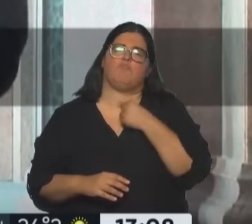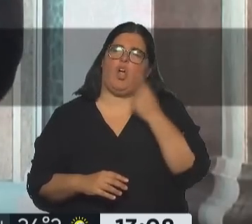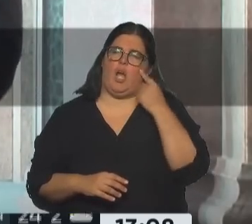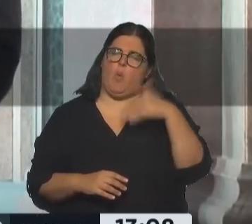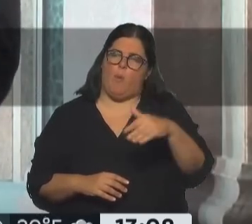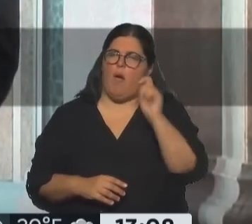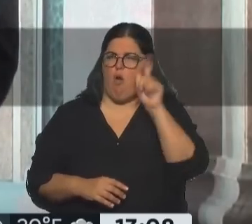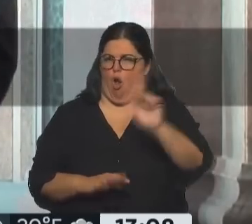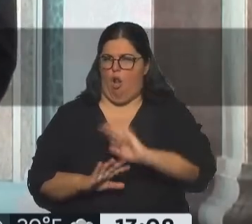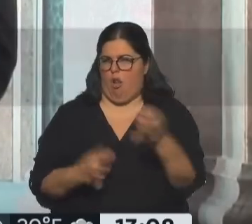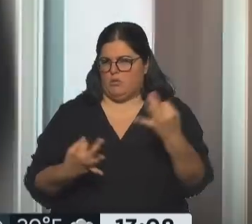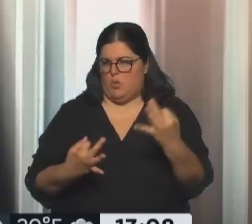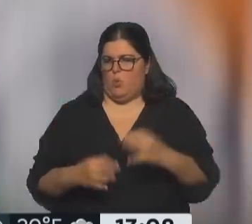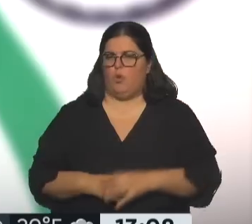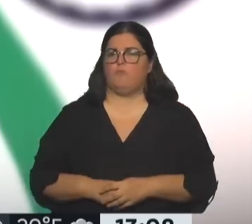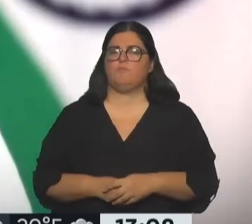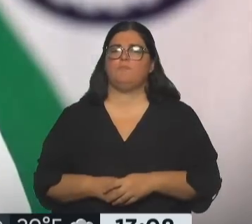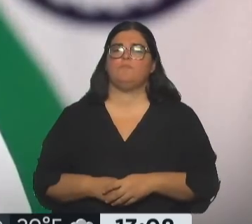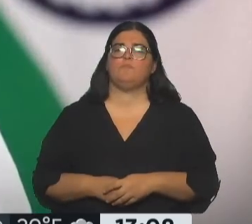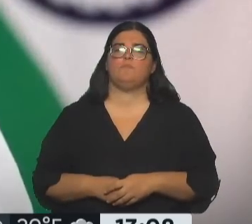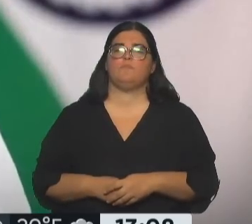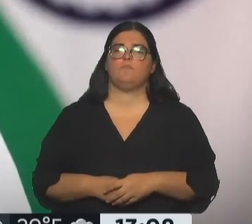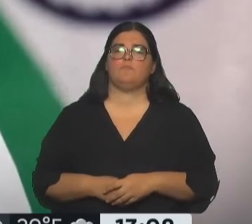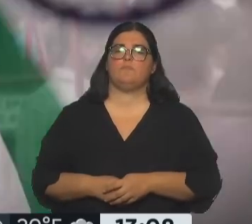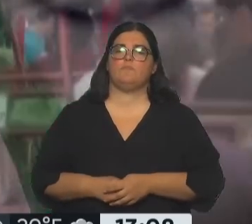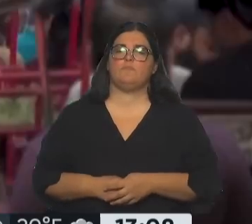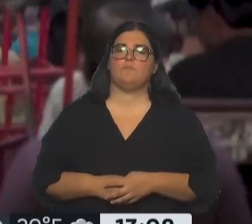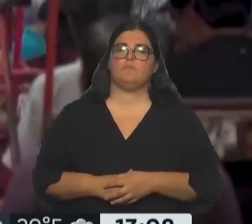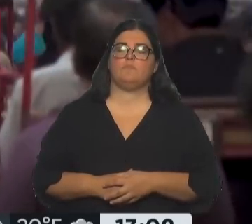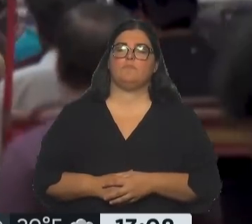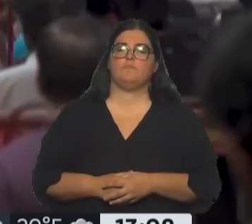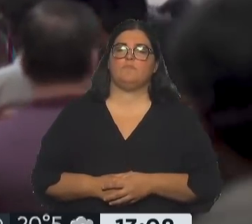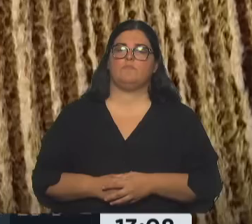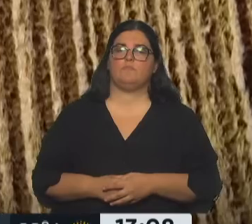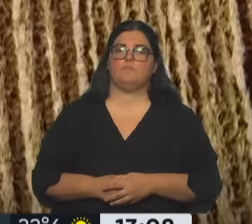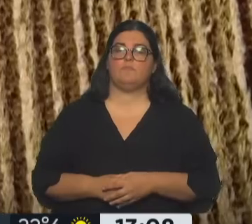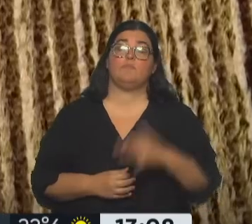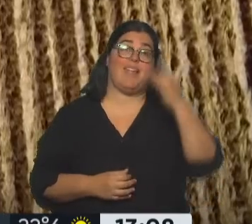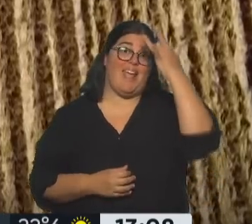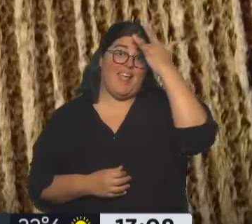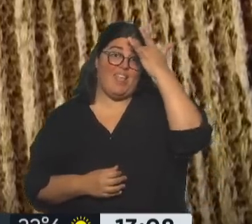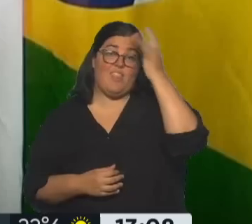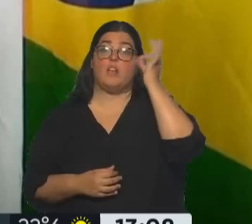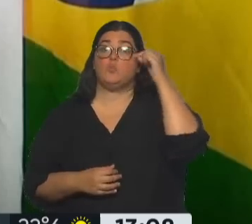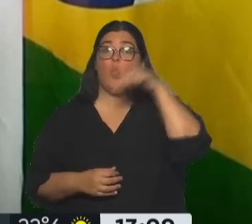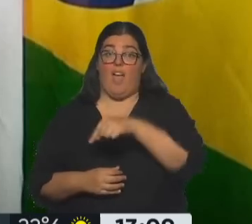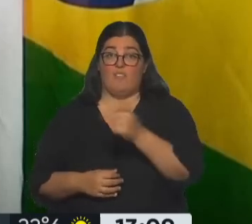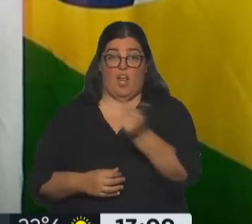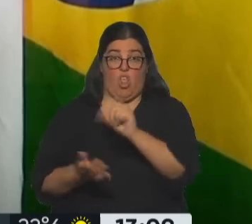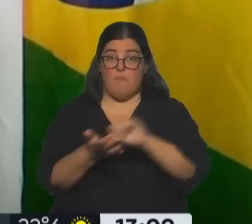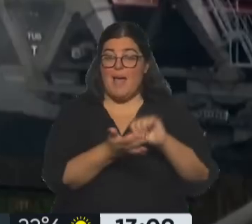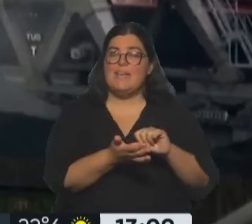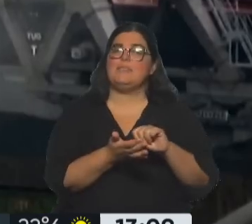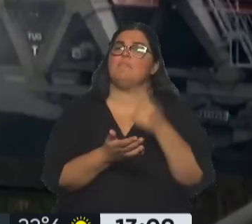vamos conseguir um intento muito grande. India y Sudáfrica, por su parte,